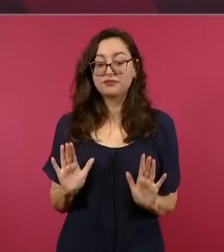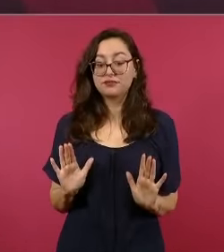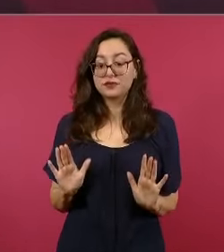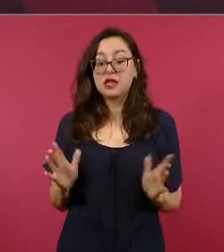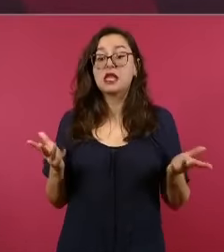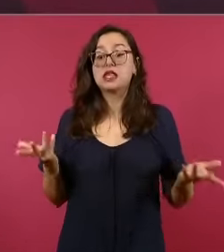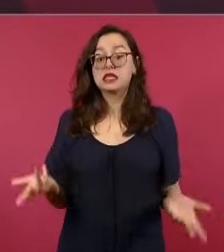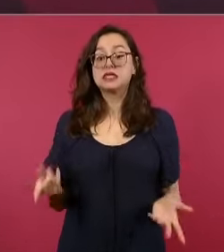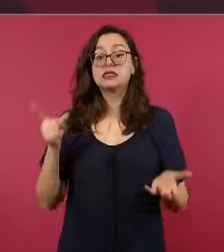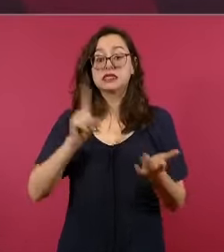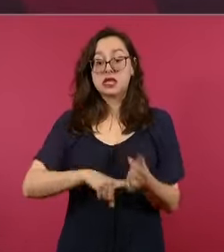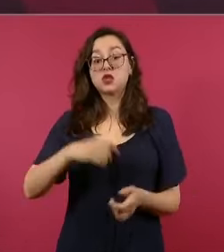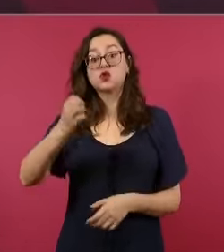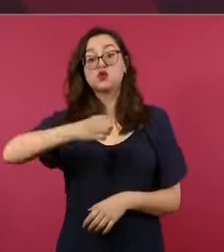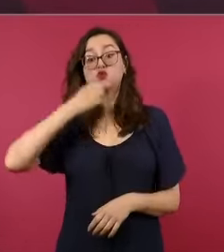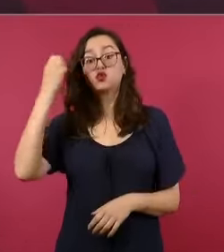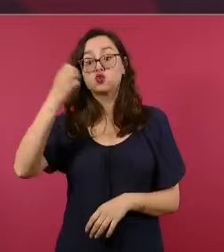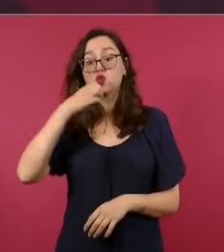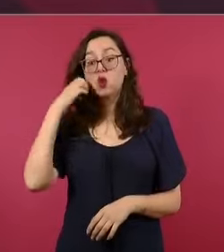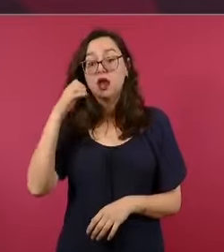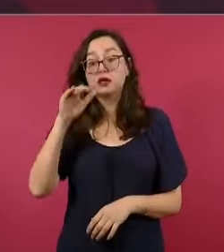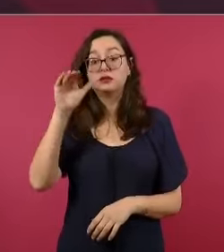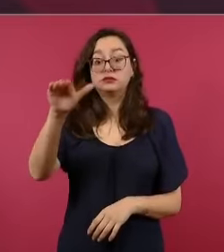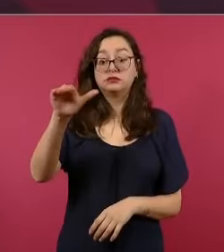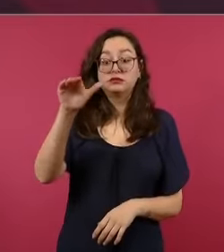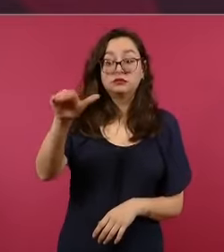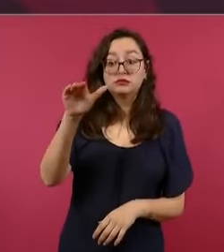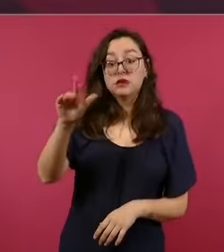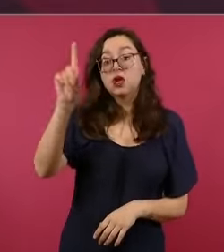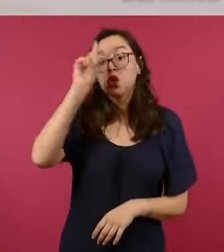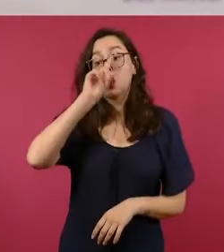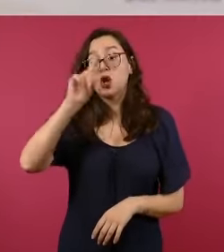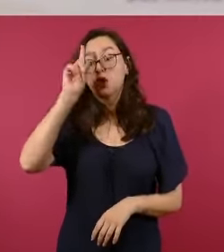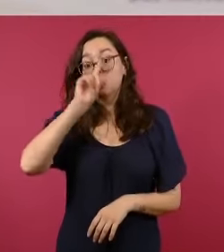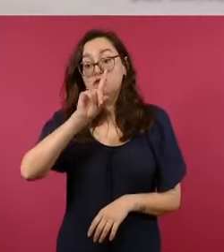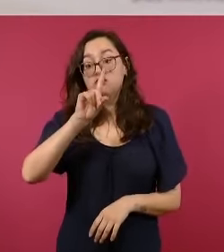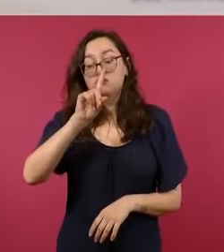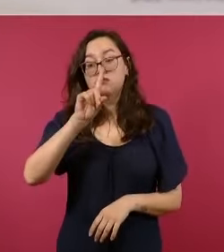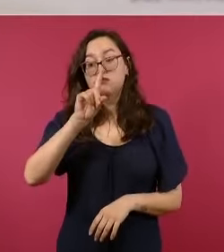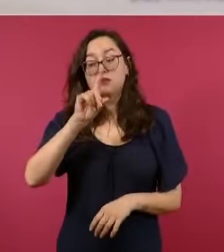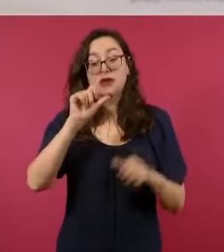respetuosa de que se escogieran mujeres como tesor